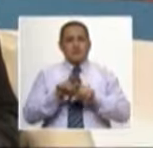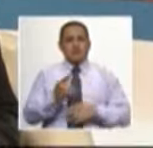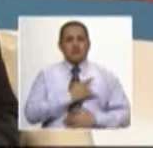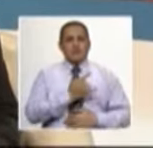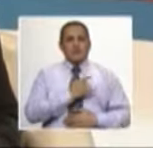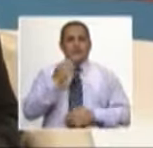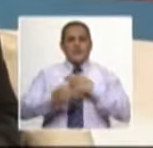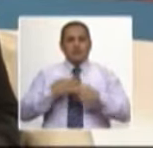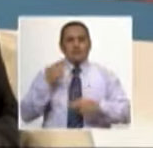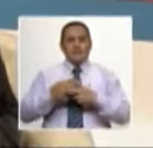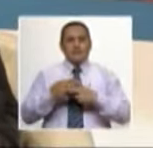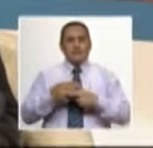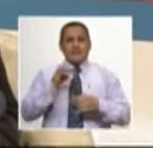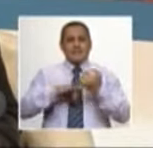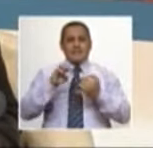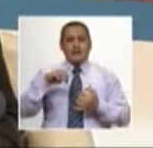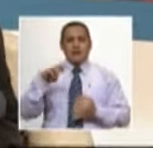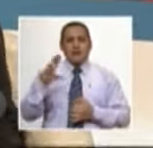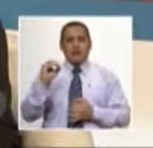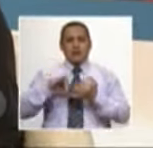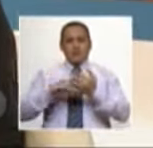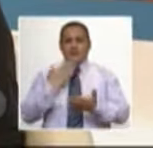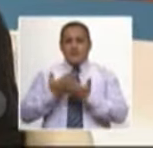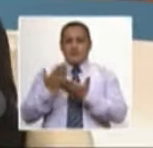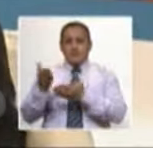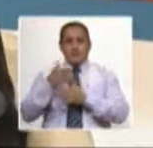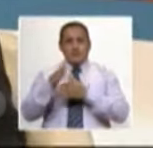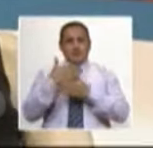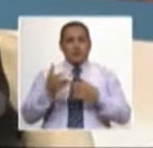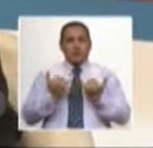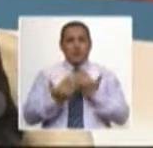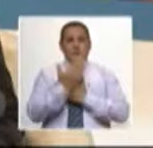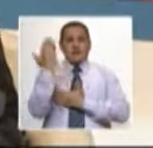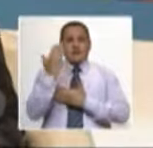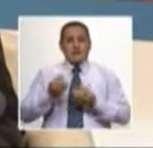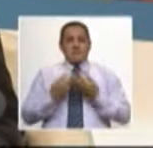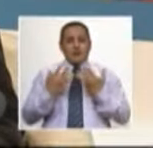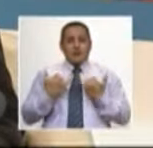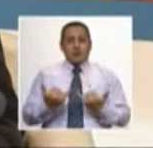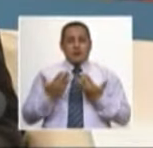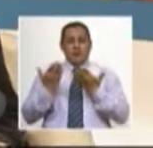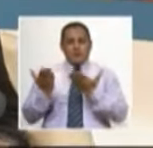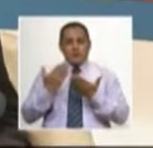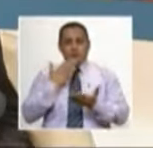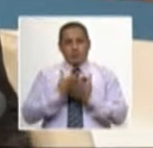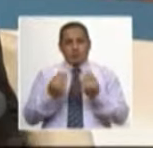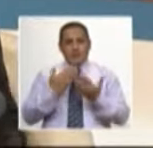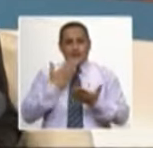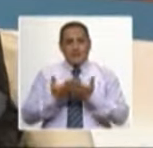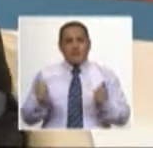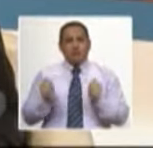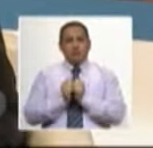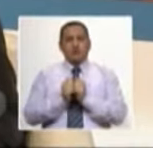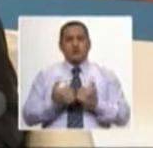Universidad Nacional Mayor de San Marcos, a quien agradecemos muchísimo su participación esta mañana en el programa. Doctor Gutiérrez, muchas gracias por estar con